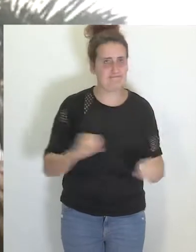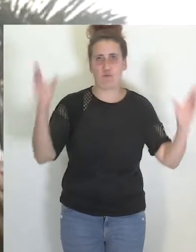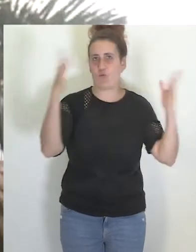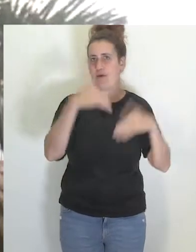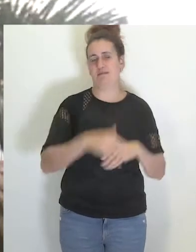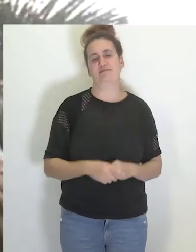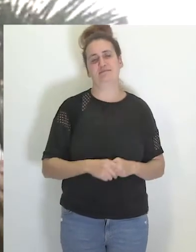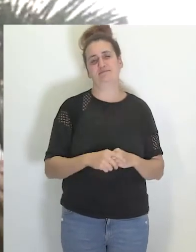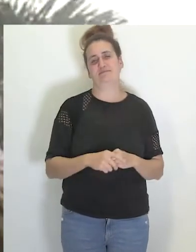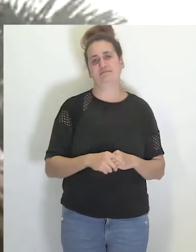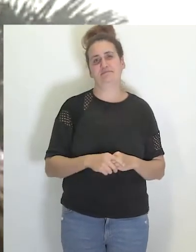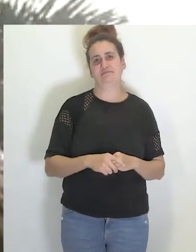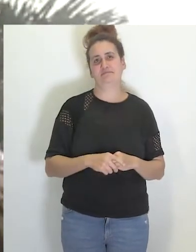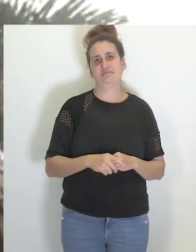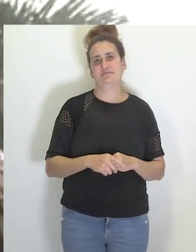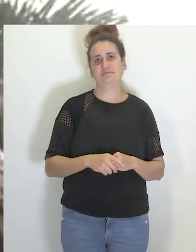estas víctimas.